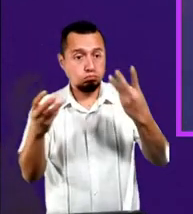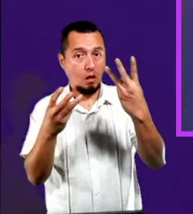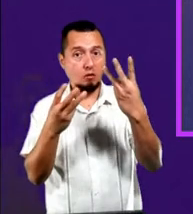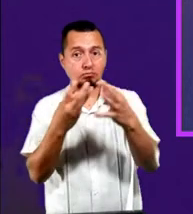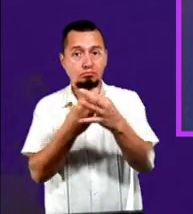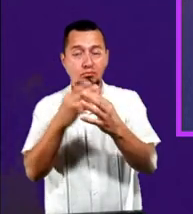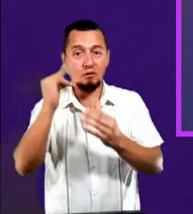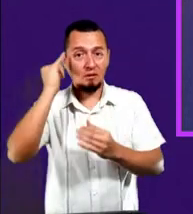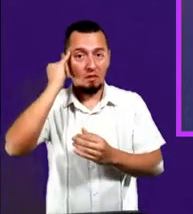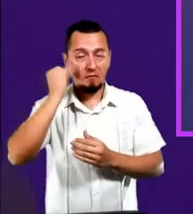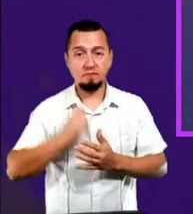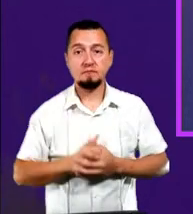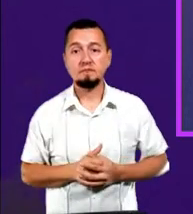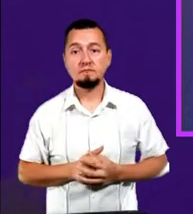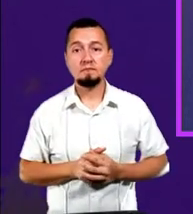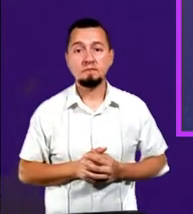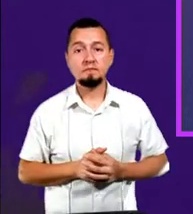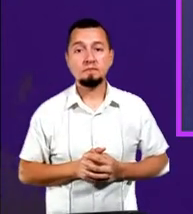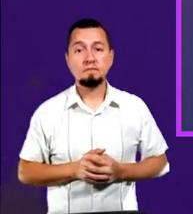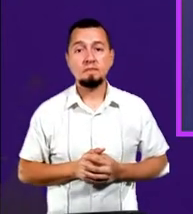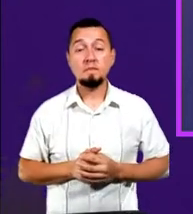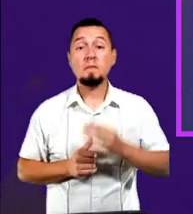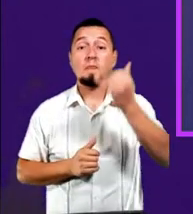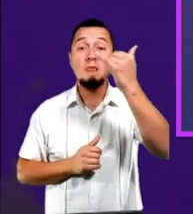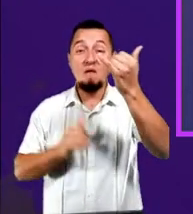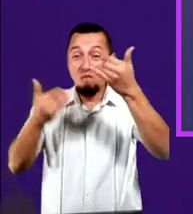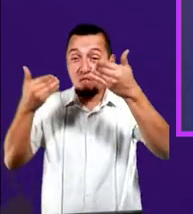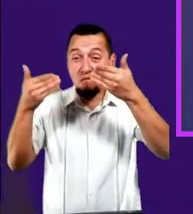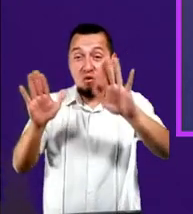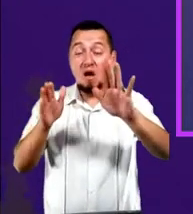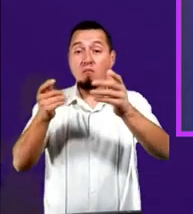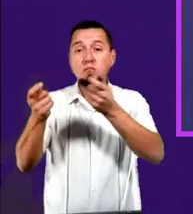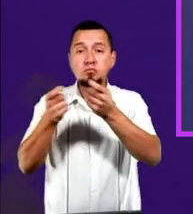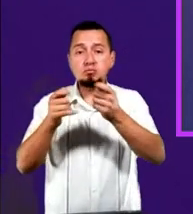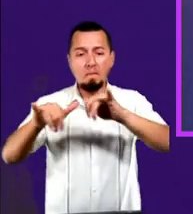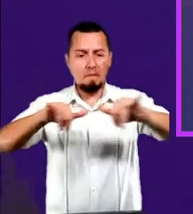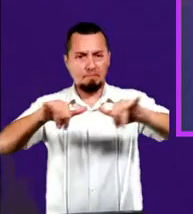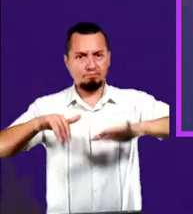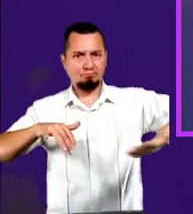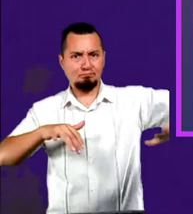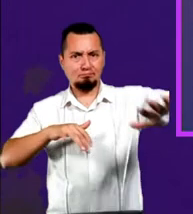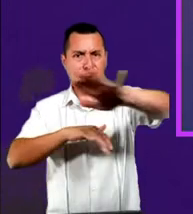Este fue ya el mapa como quedó Jalisco en